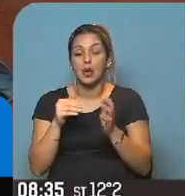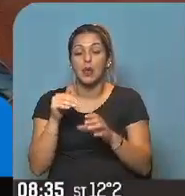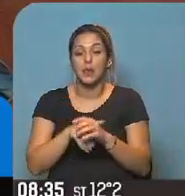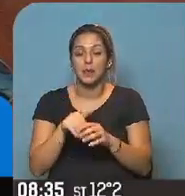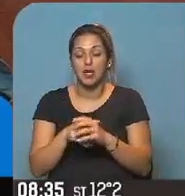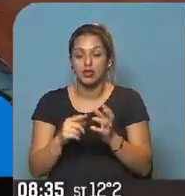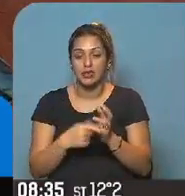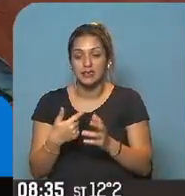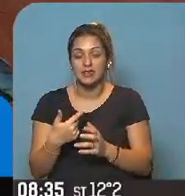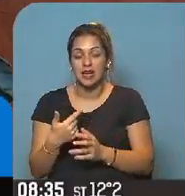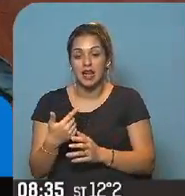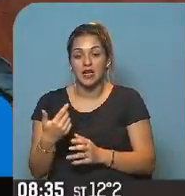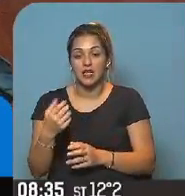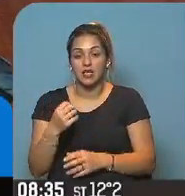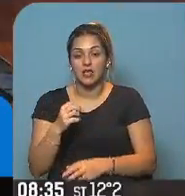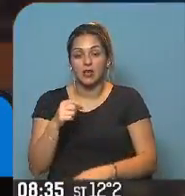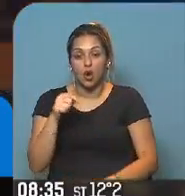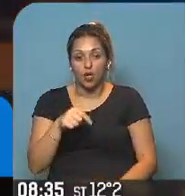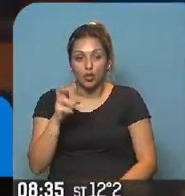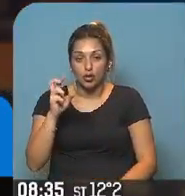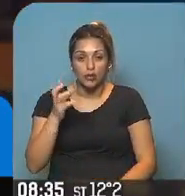que hoy el dólar estaba por lo menos en 40 pesos.